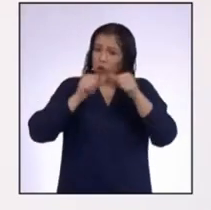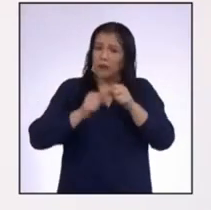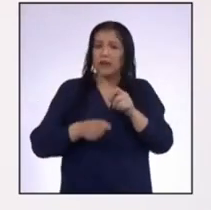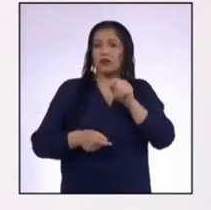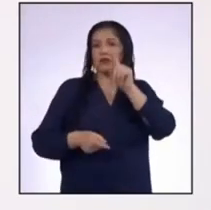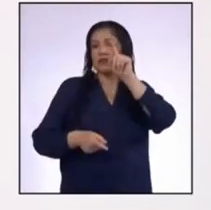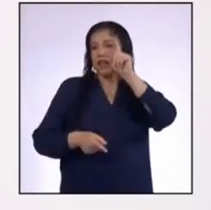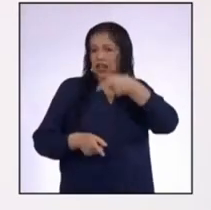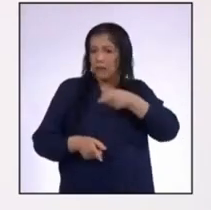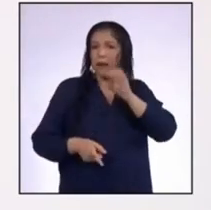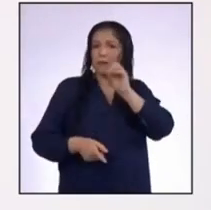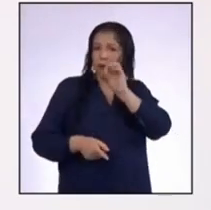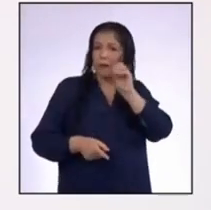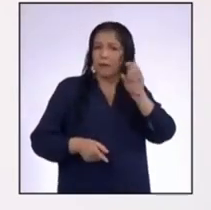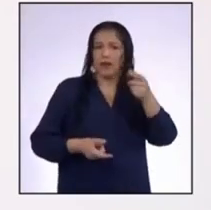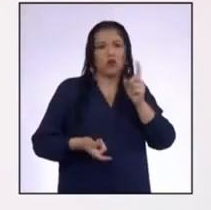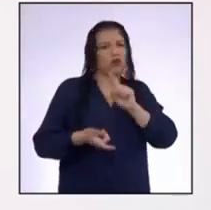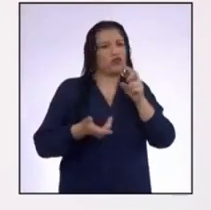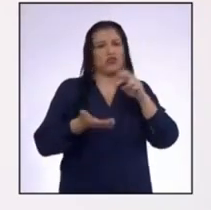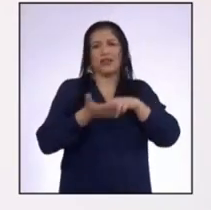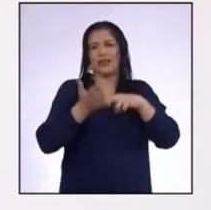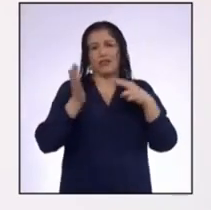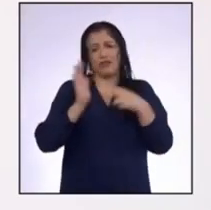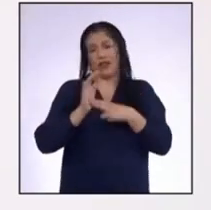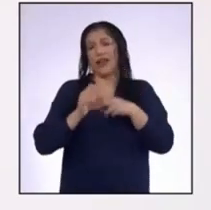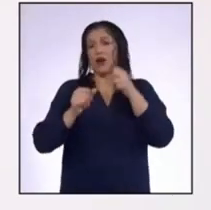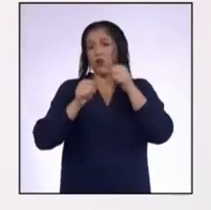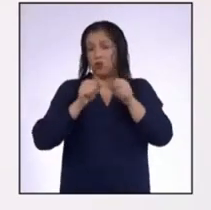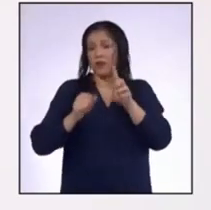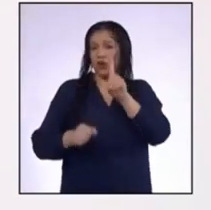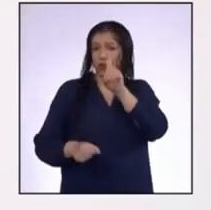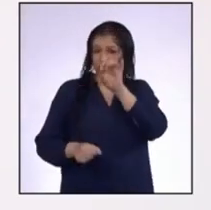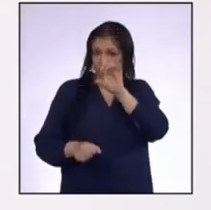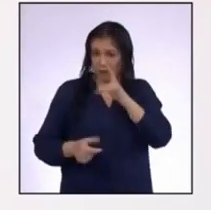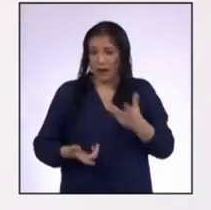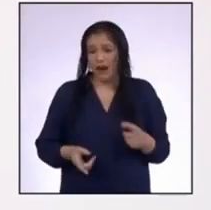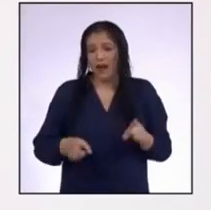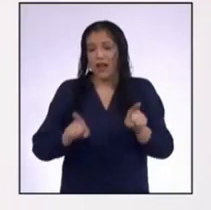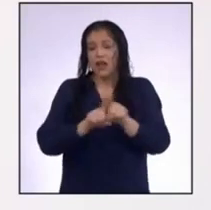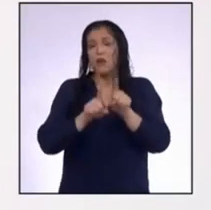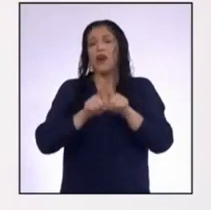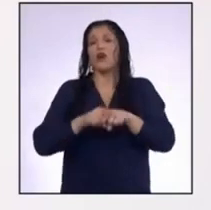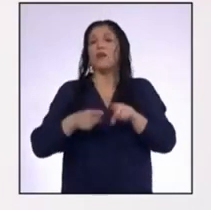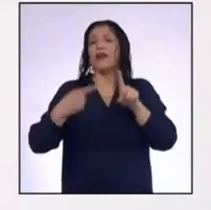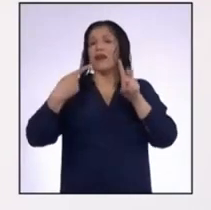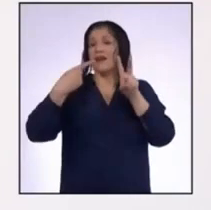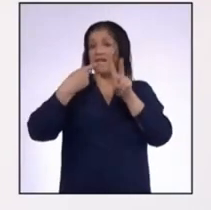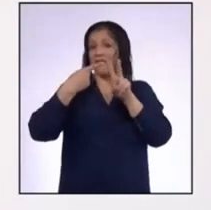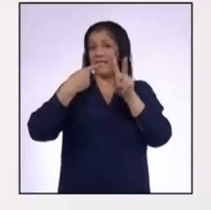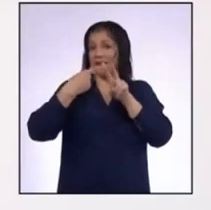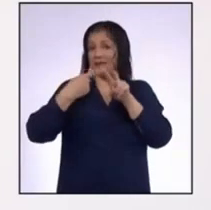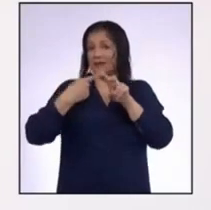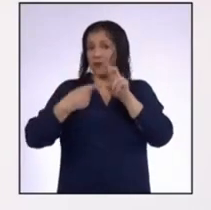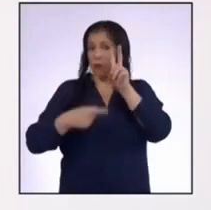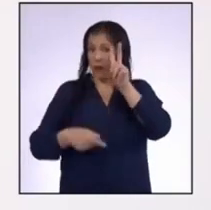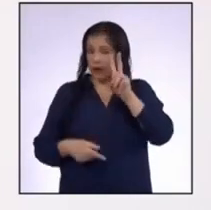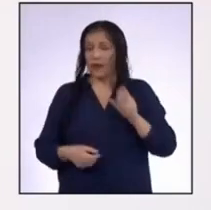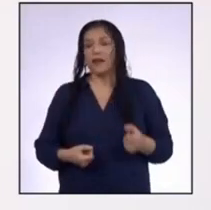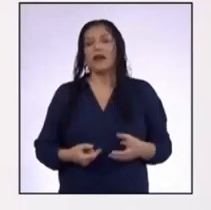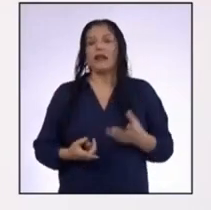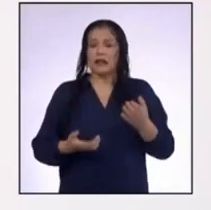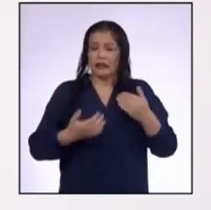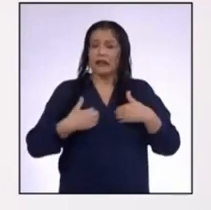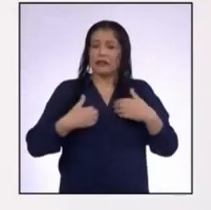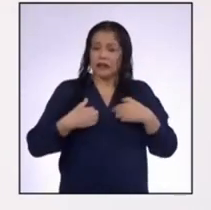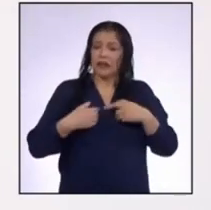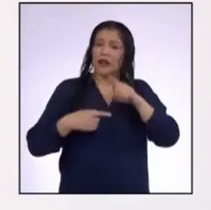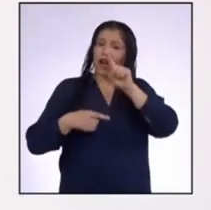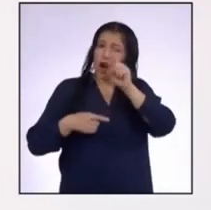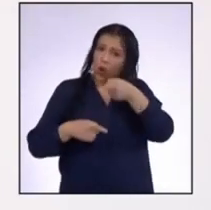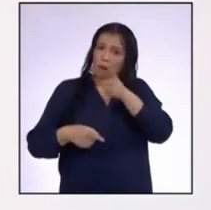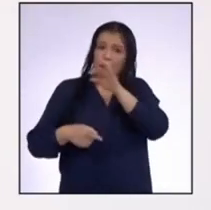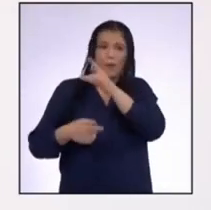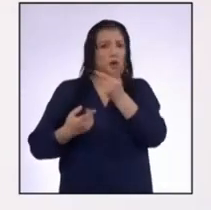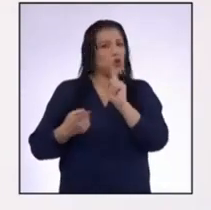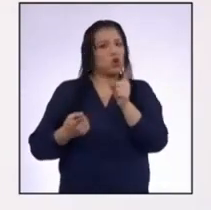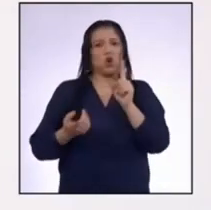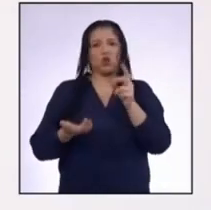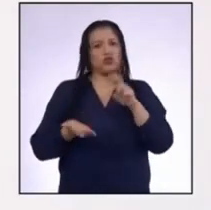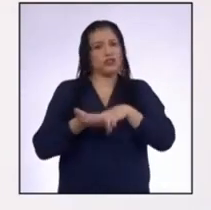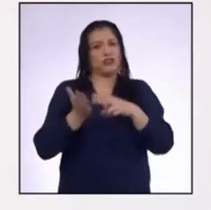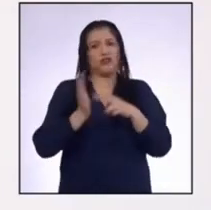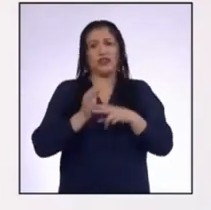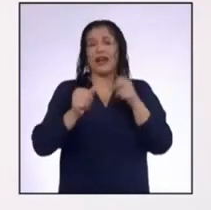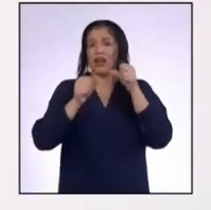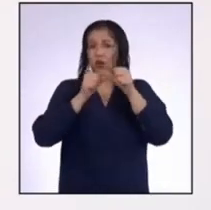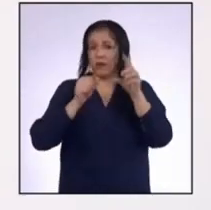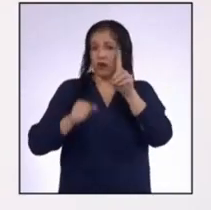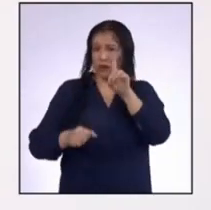no quiere decir que sea un número decimal, como es el caso de la raíz cuadrada. Tiene escritura decimal, pero no es un número